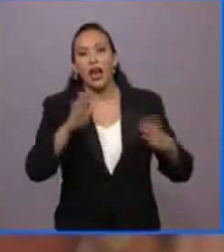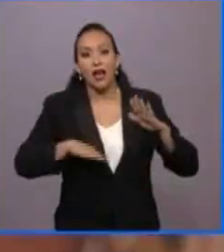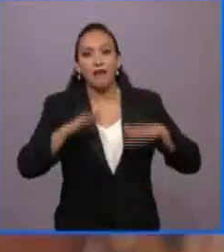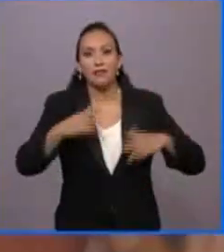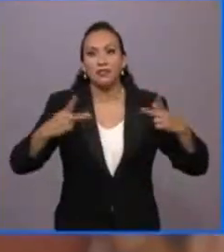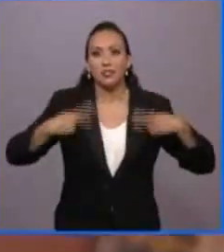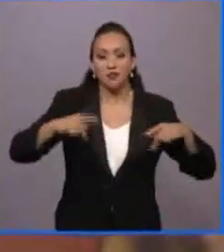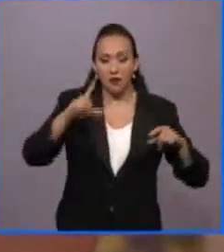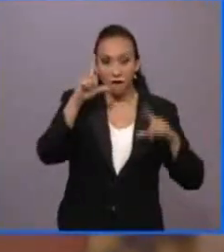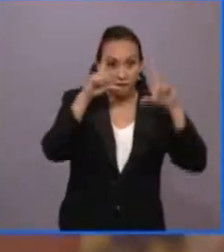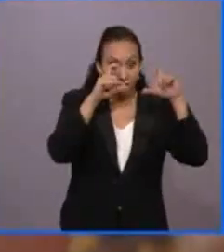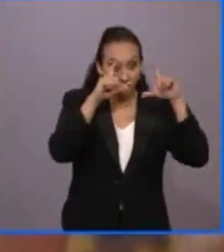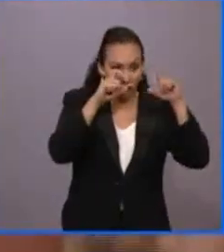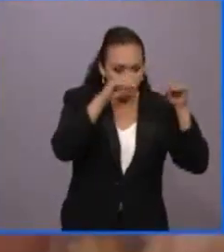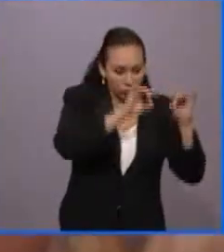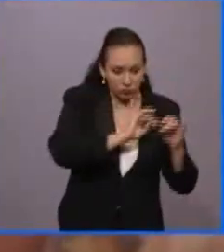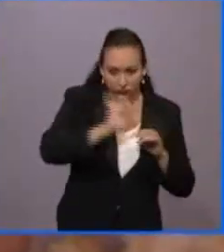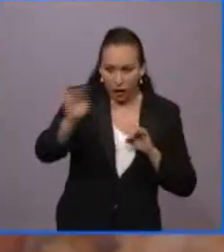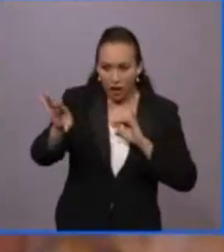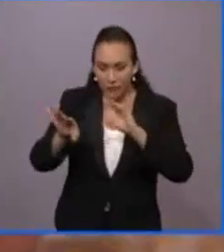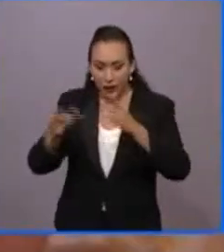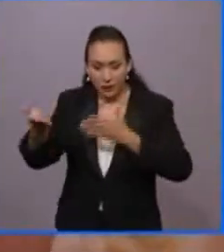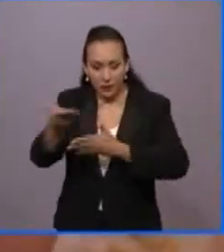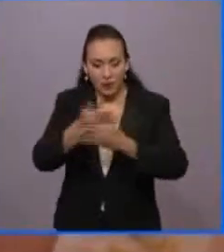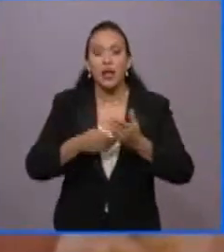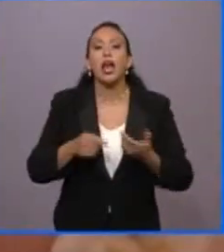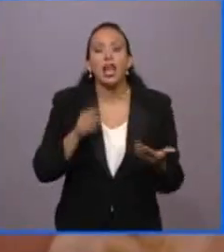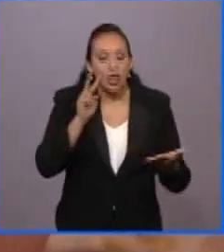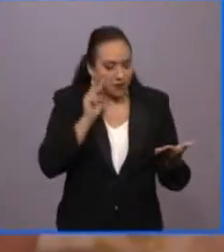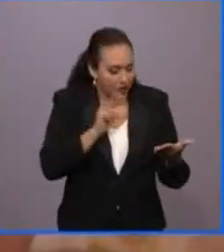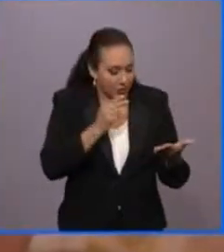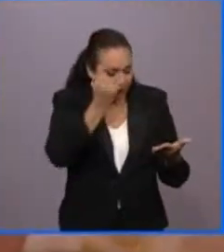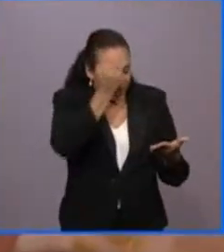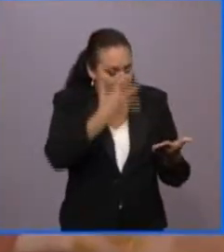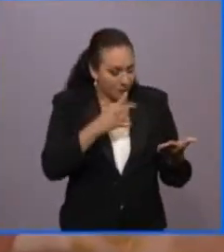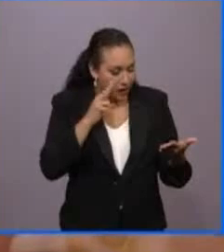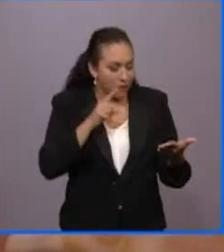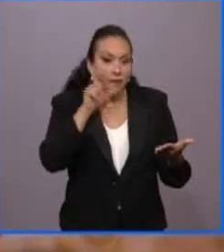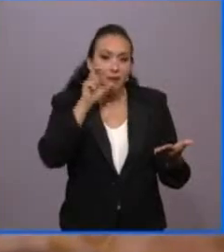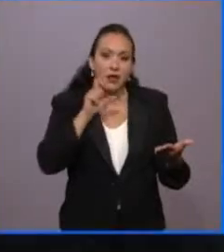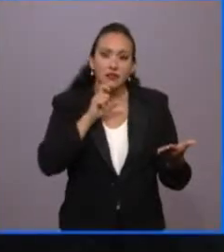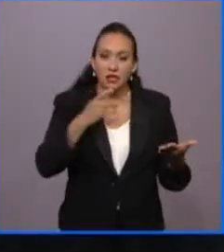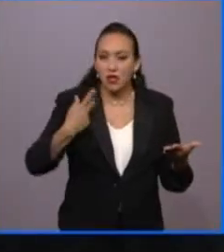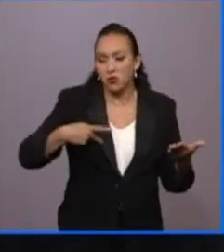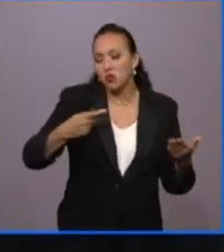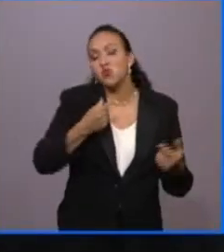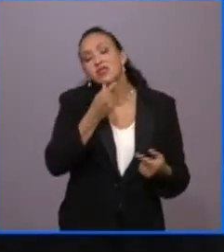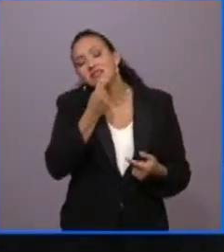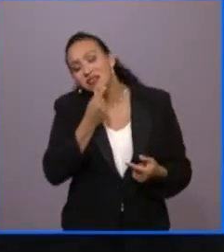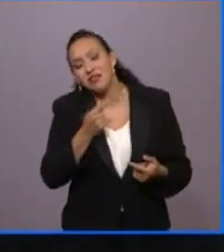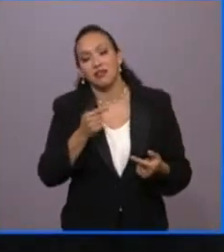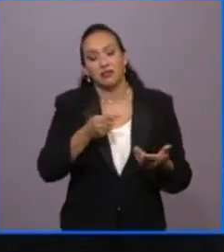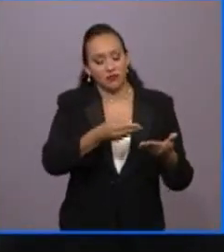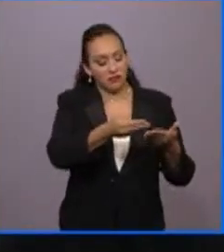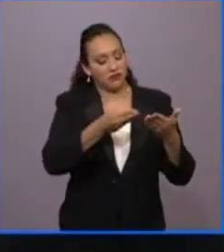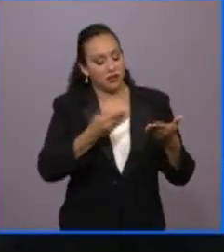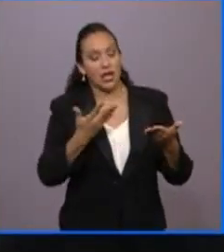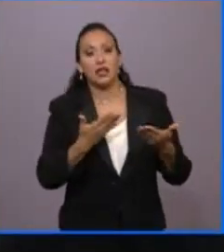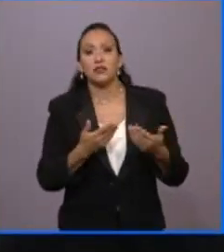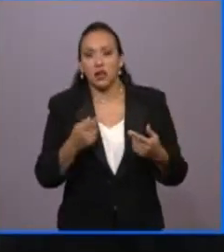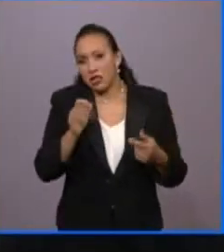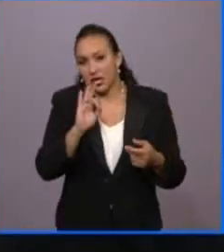todo cuando implica menores de edad, y que consiste en el envío de contenido de tipo sexual producido de